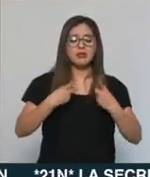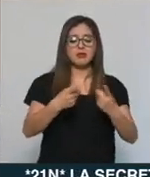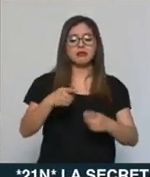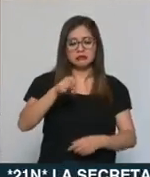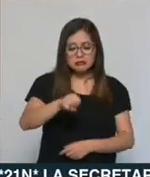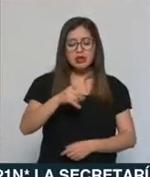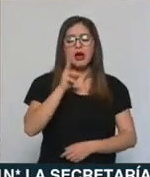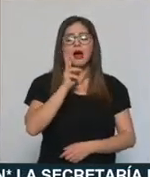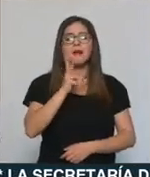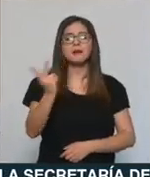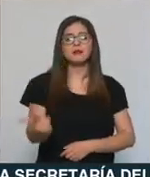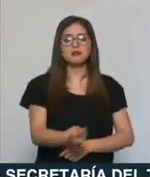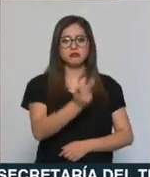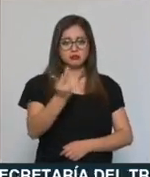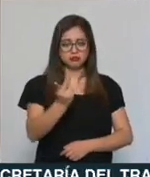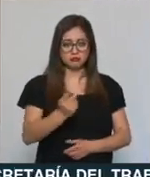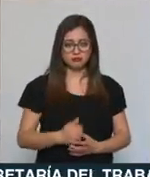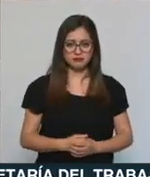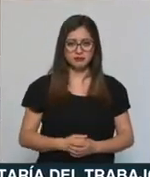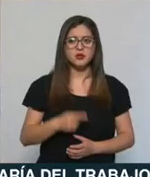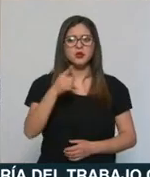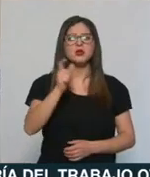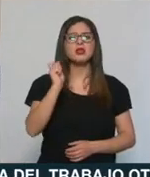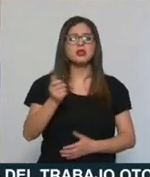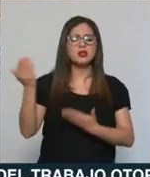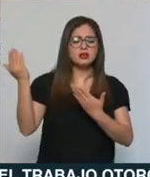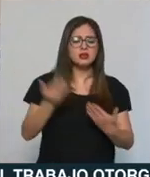minutos previos a que inicie la conferencia del presidente?